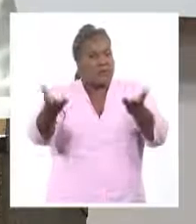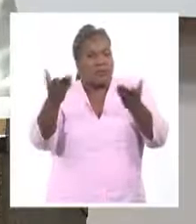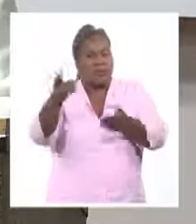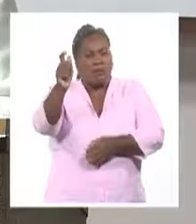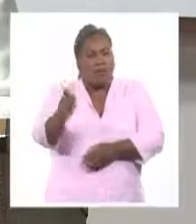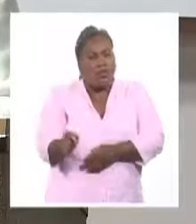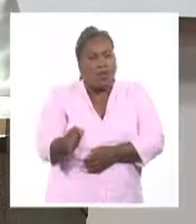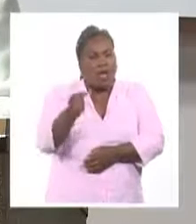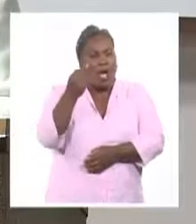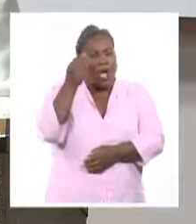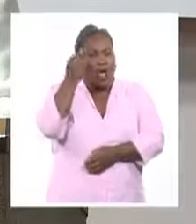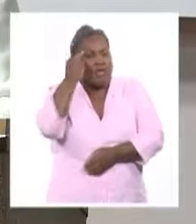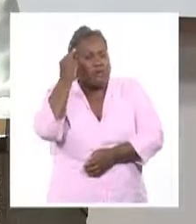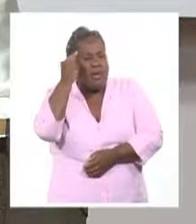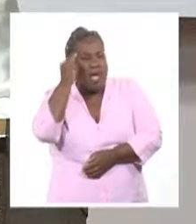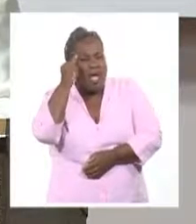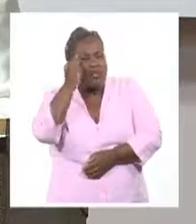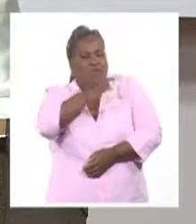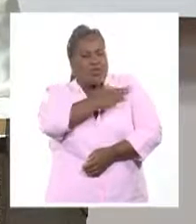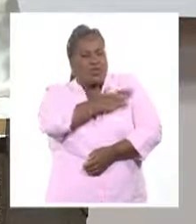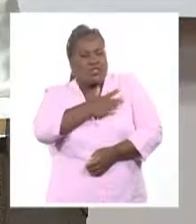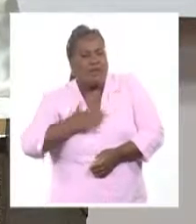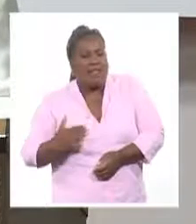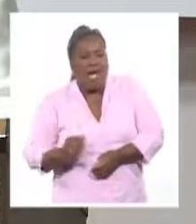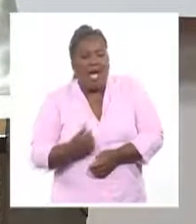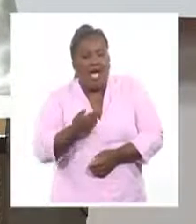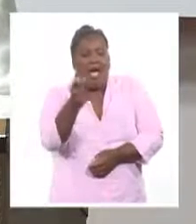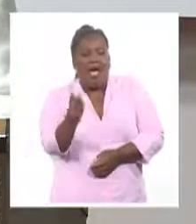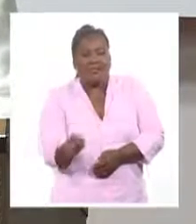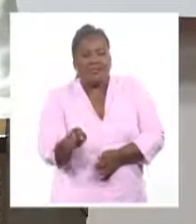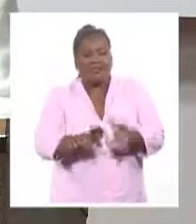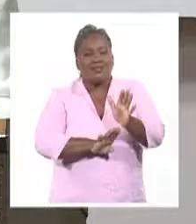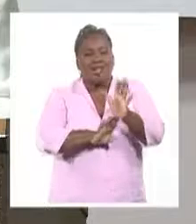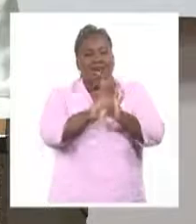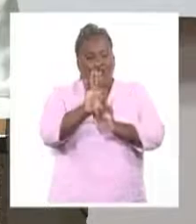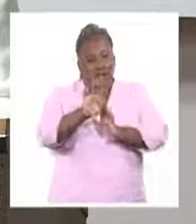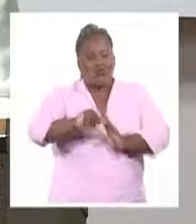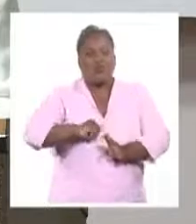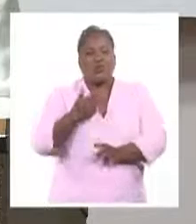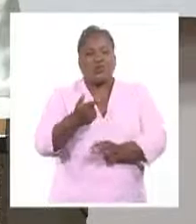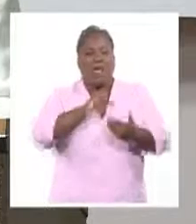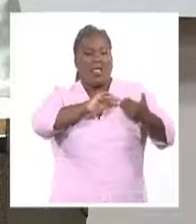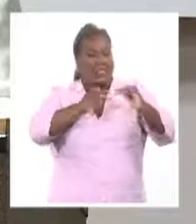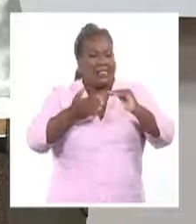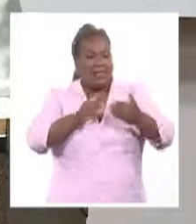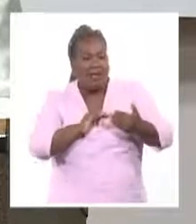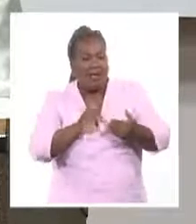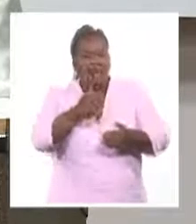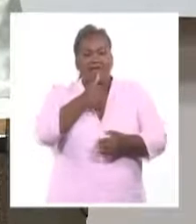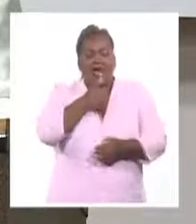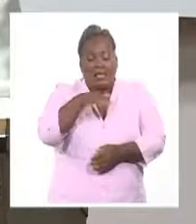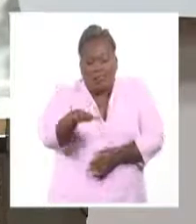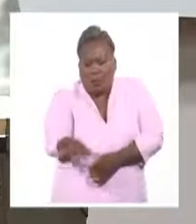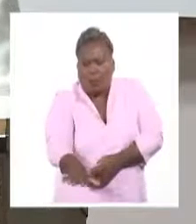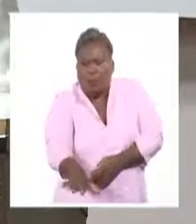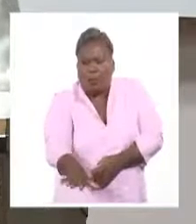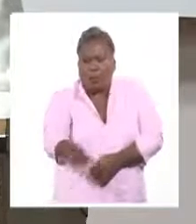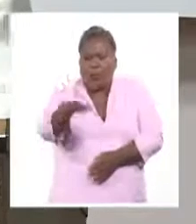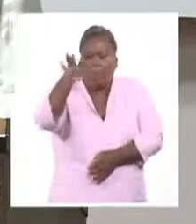desde el conocimiento y la sensibilidad artística el desarrollo de una cultura del debate desde edades escolares